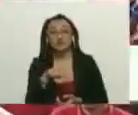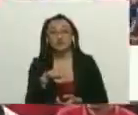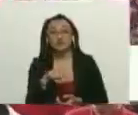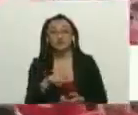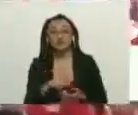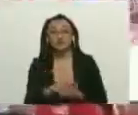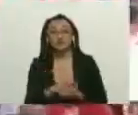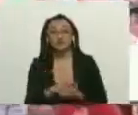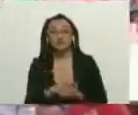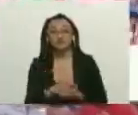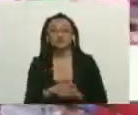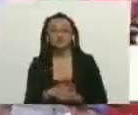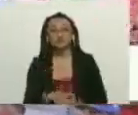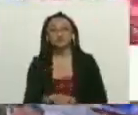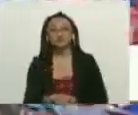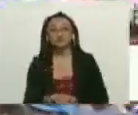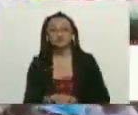voy a tener,